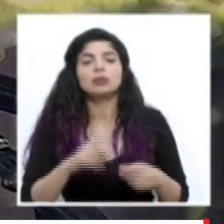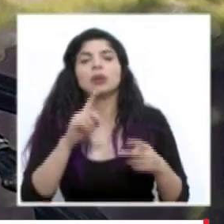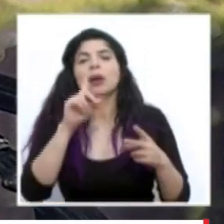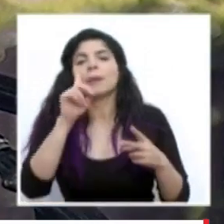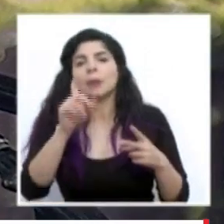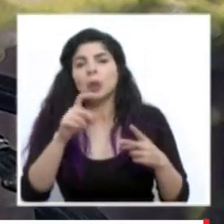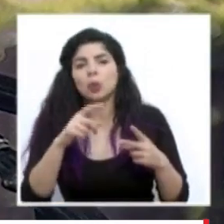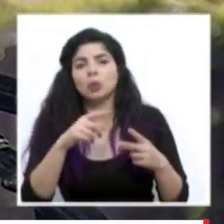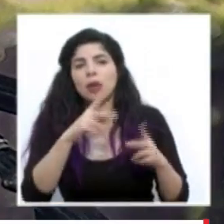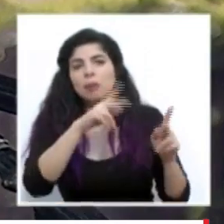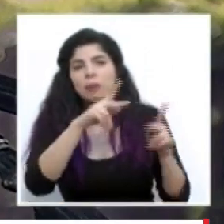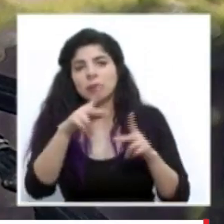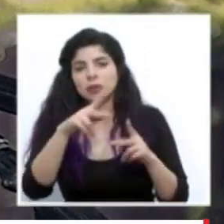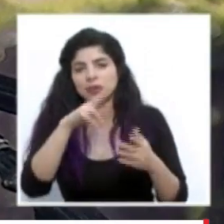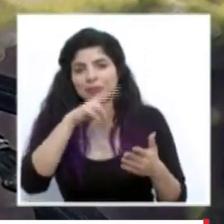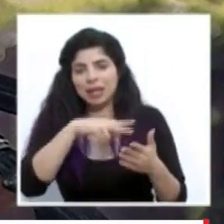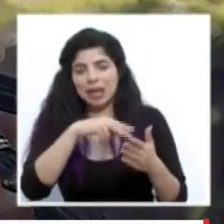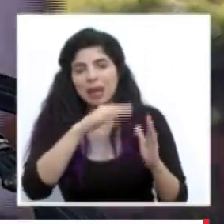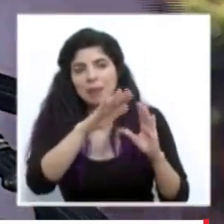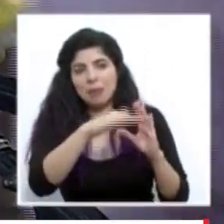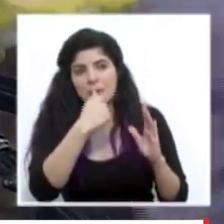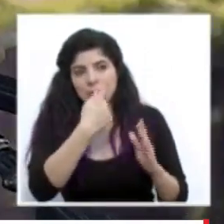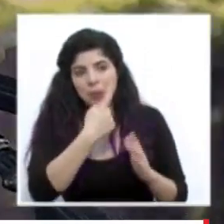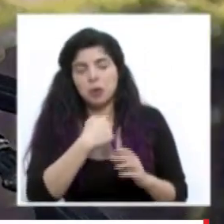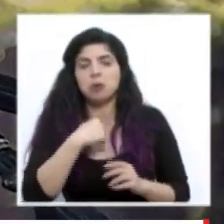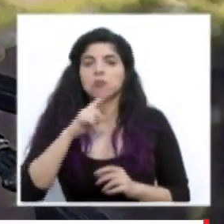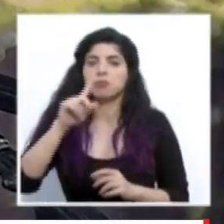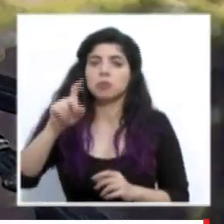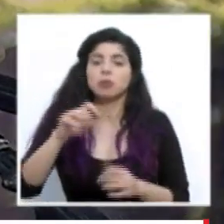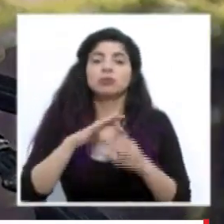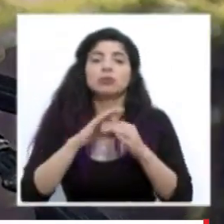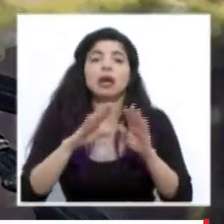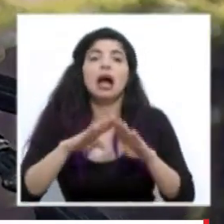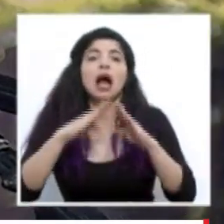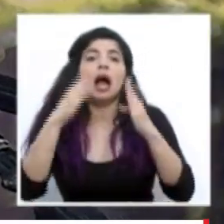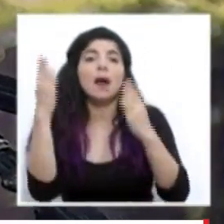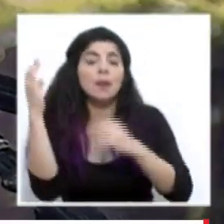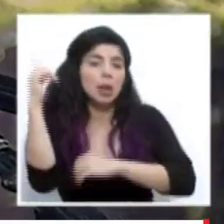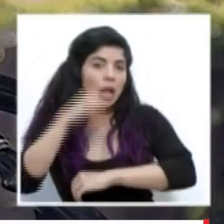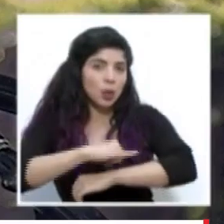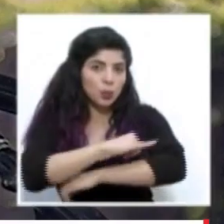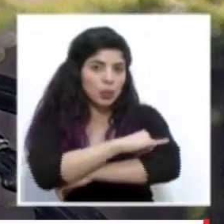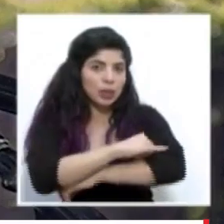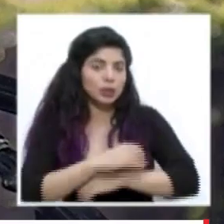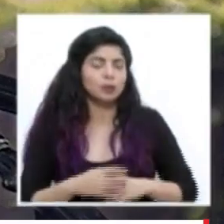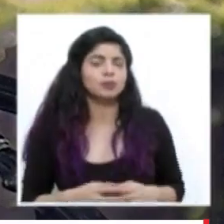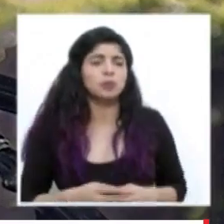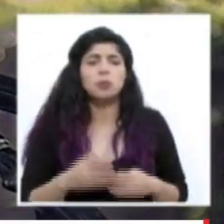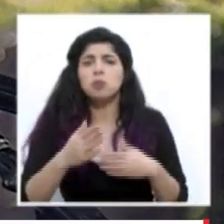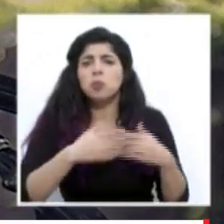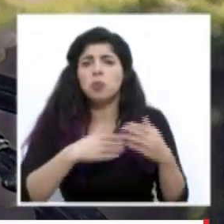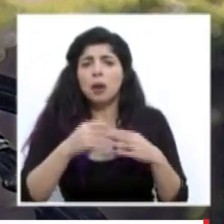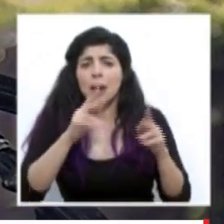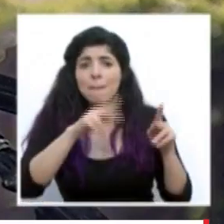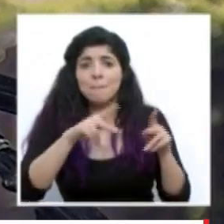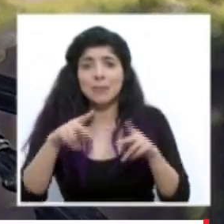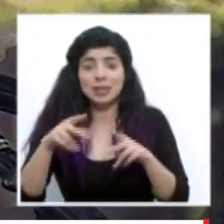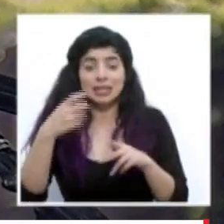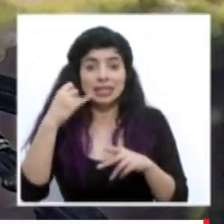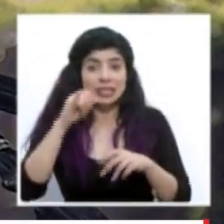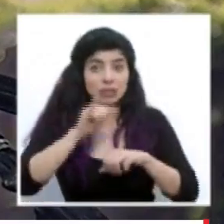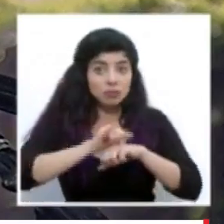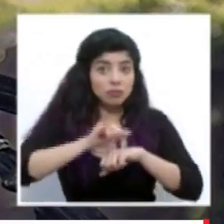Consultas por parte de lectores en cuanto a la reapertura de aeropuertos. Cualquier persona que salga